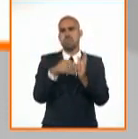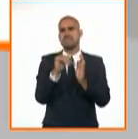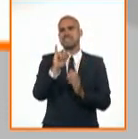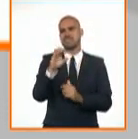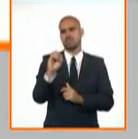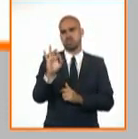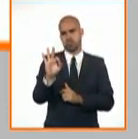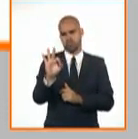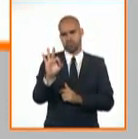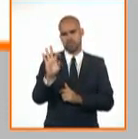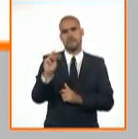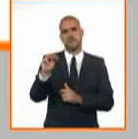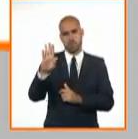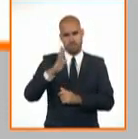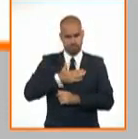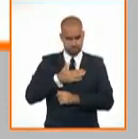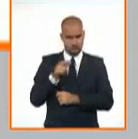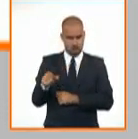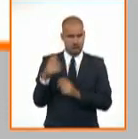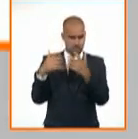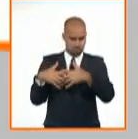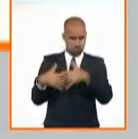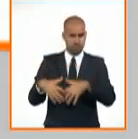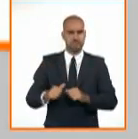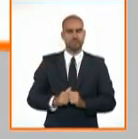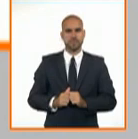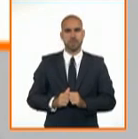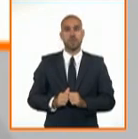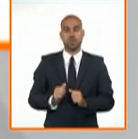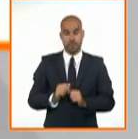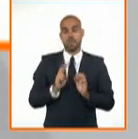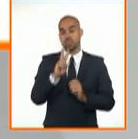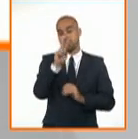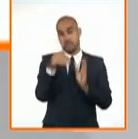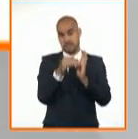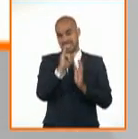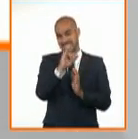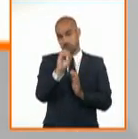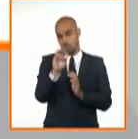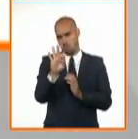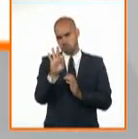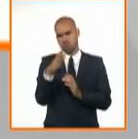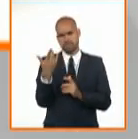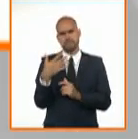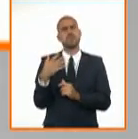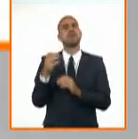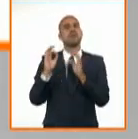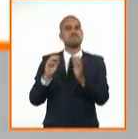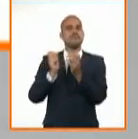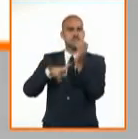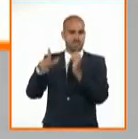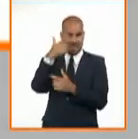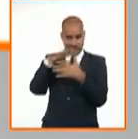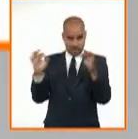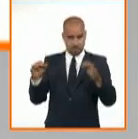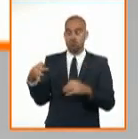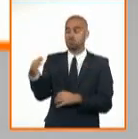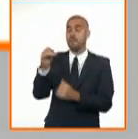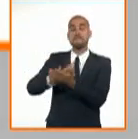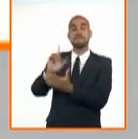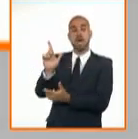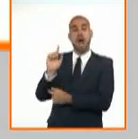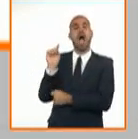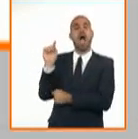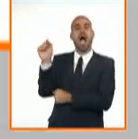de agua esos mil 608 son en mariel tenemos una unidad con tecnología de la